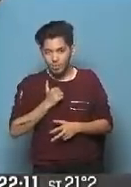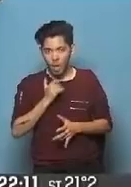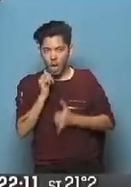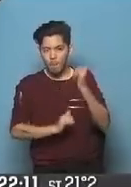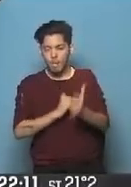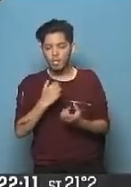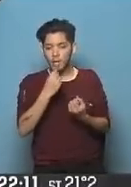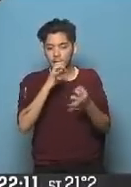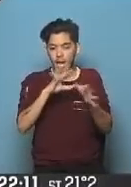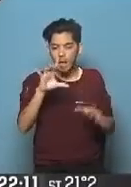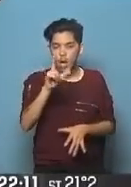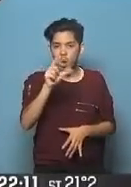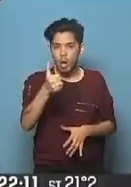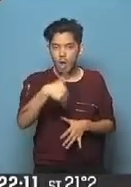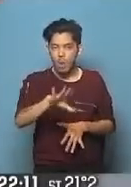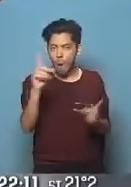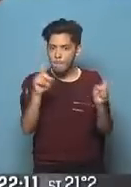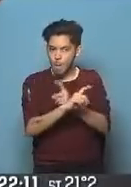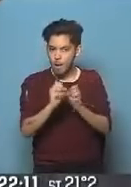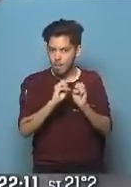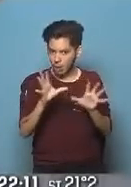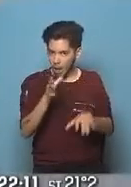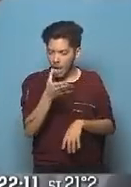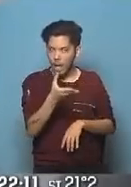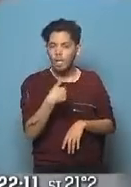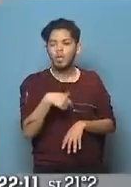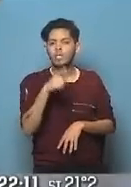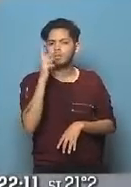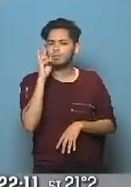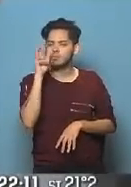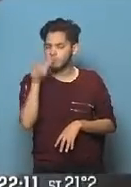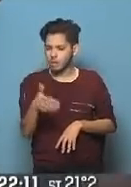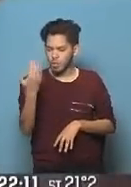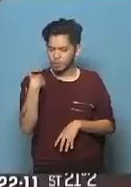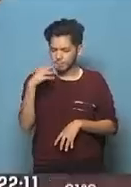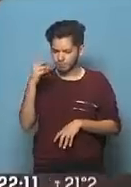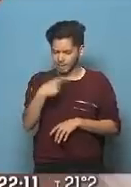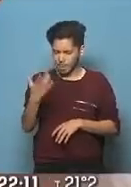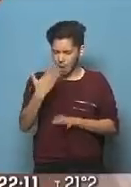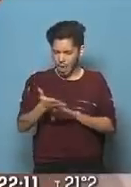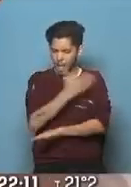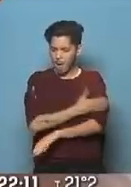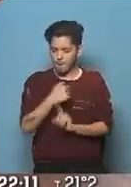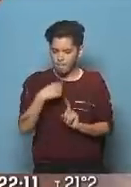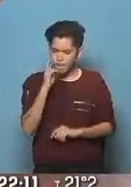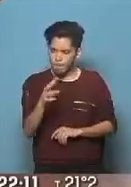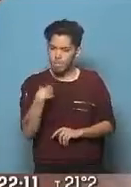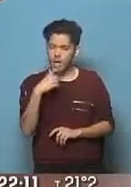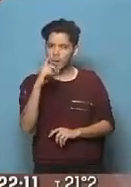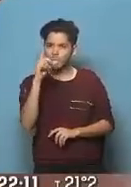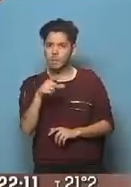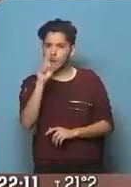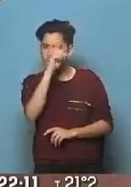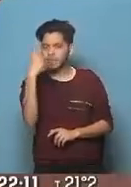entender que si lo liberaban a Lula iba a haber un problema, y él le dio hace unos días, la semana pasada, si no me equivoco, una entrevista al Estado de San Pablo,